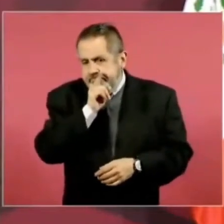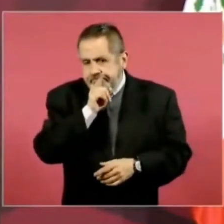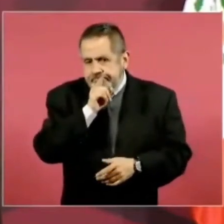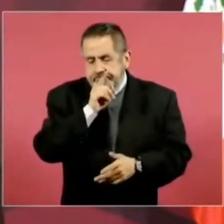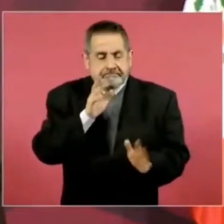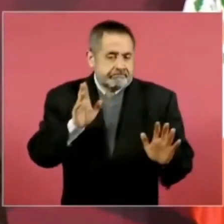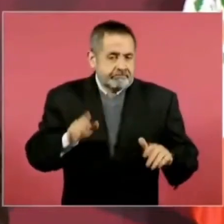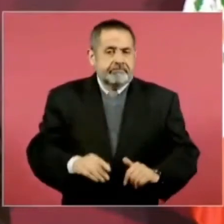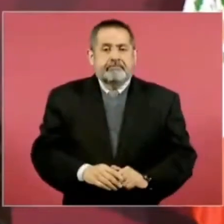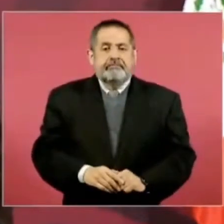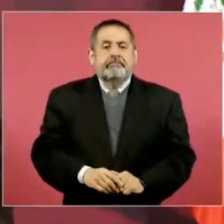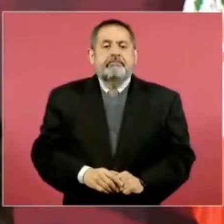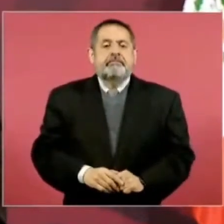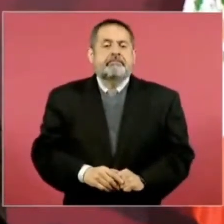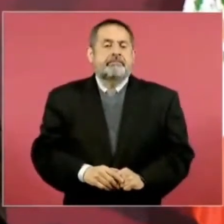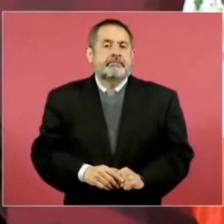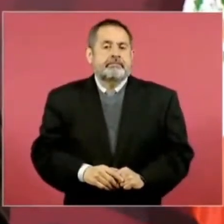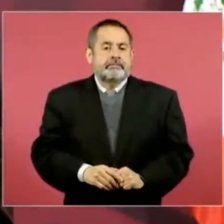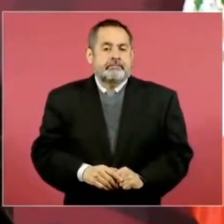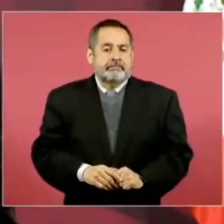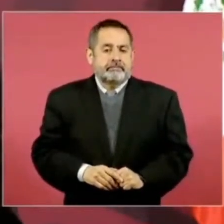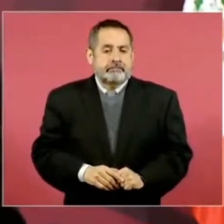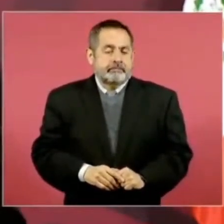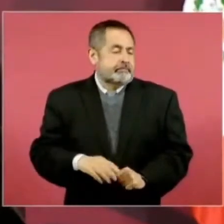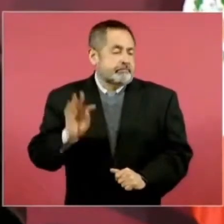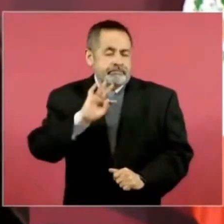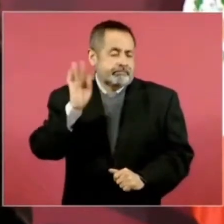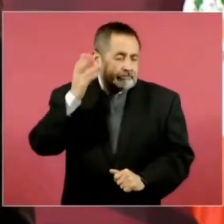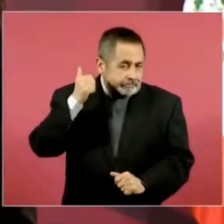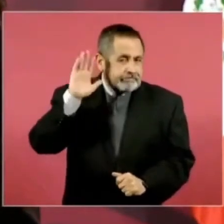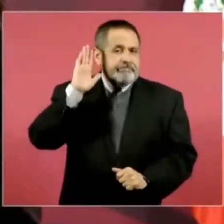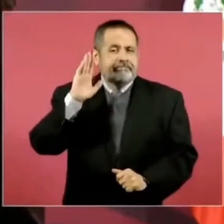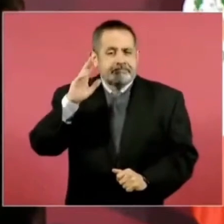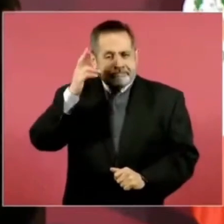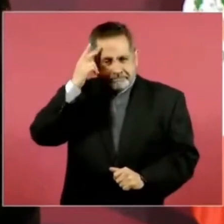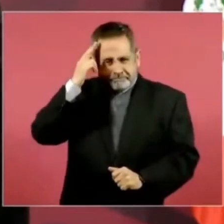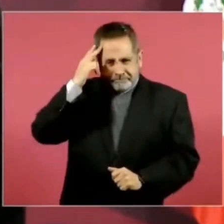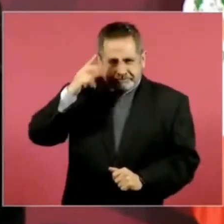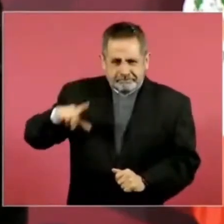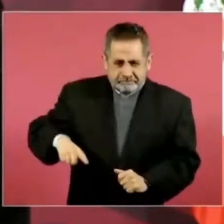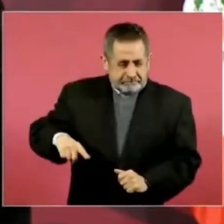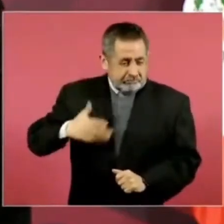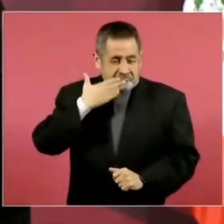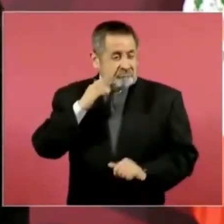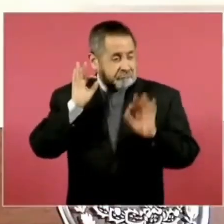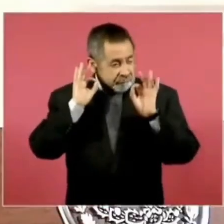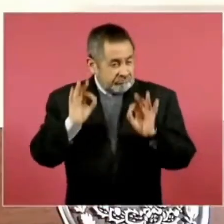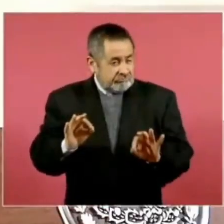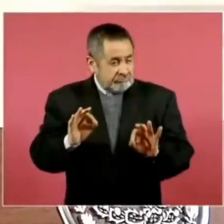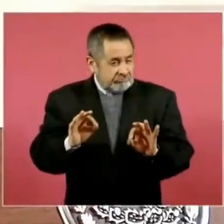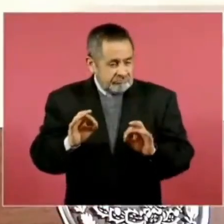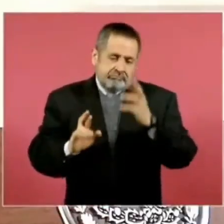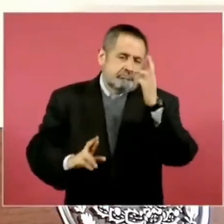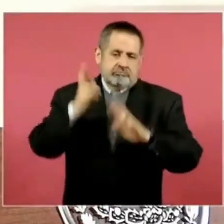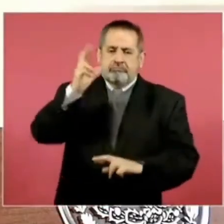Además, si hubiese sido un buen gobierno, no hubiese habido una revolución.